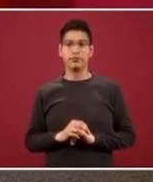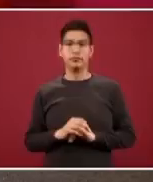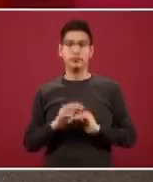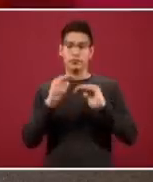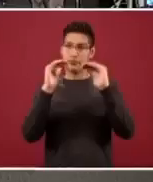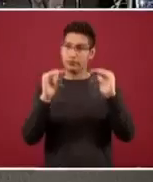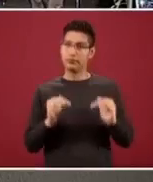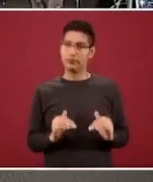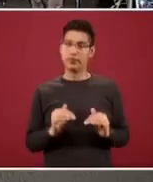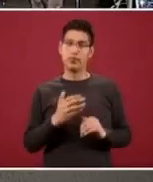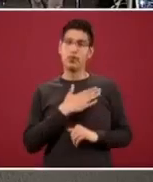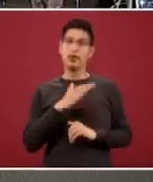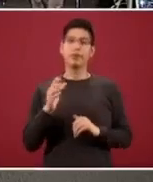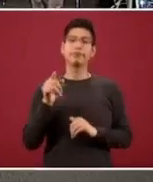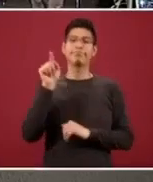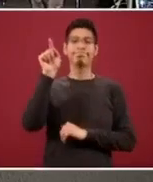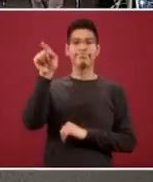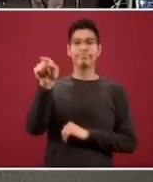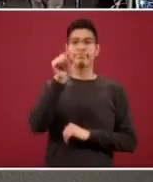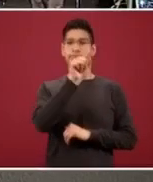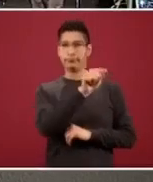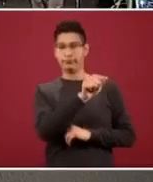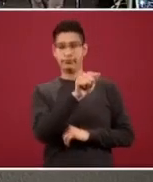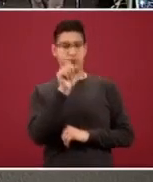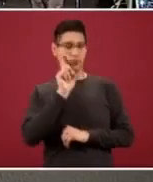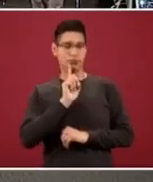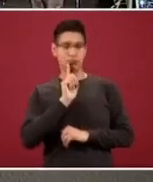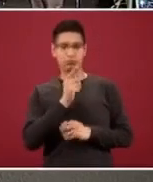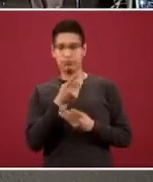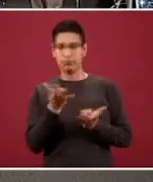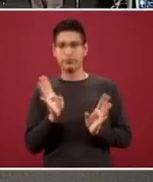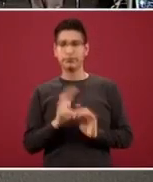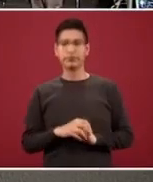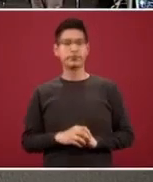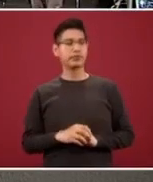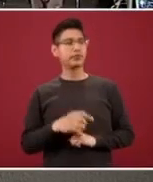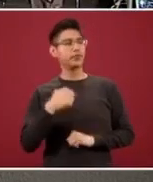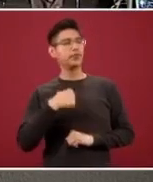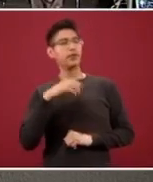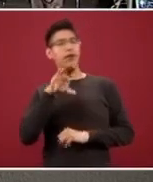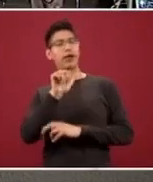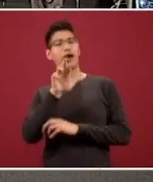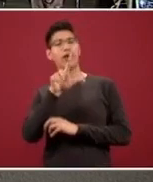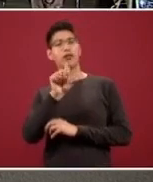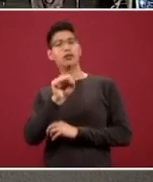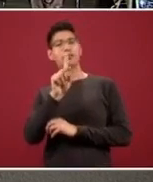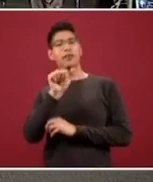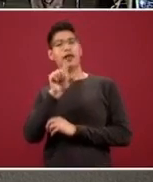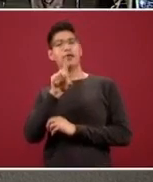acá. Y luego usted. Carlos Padilla, de la revista Zócalo.